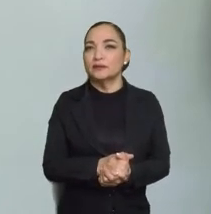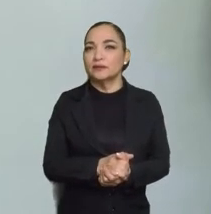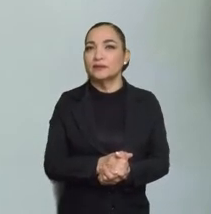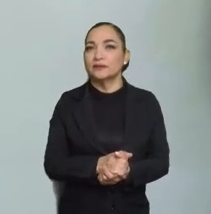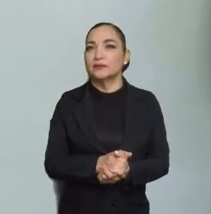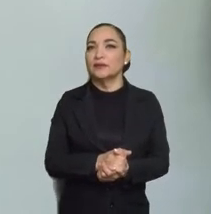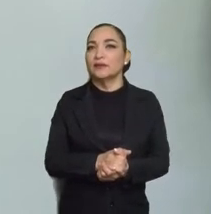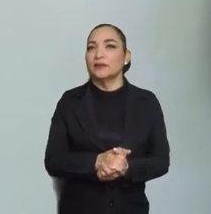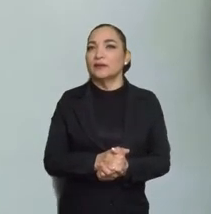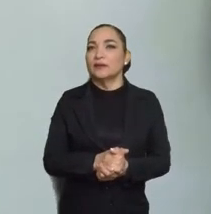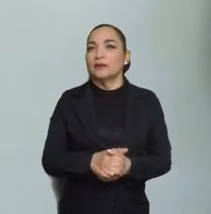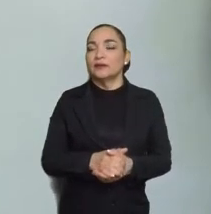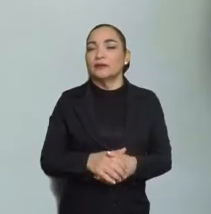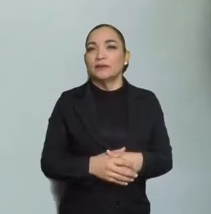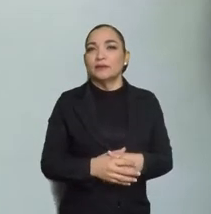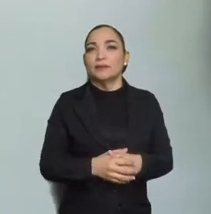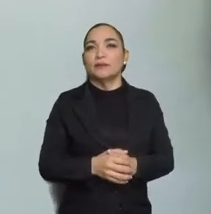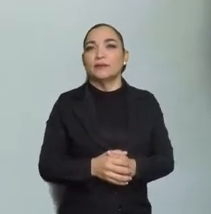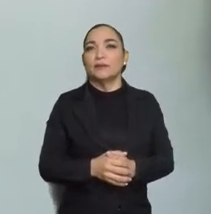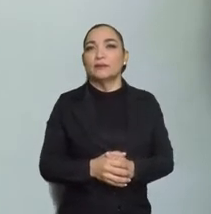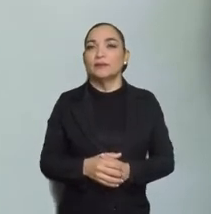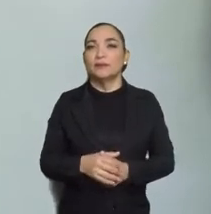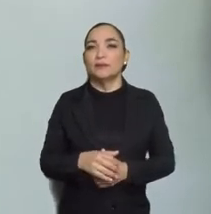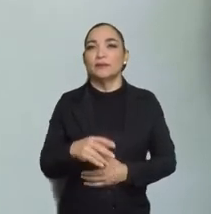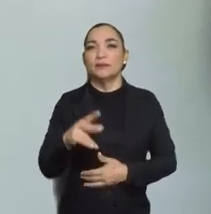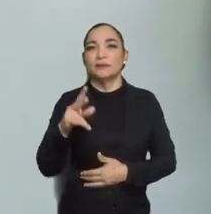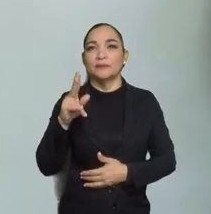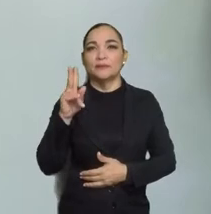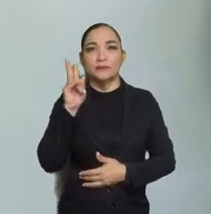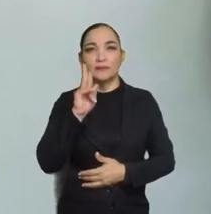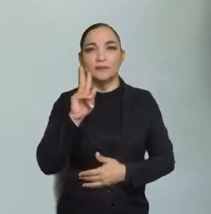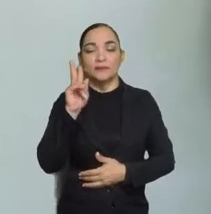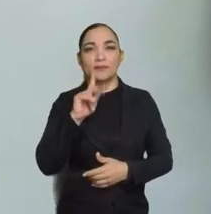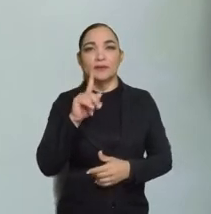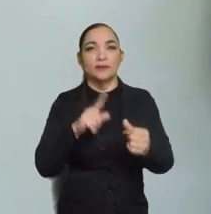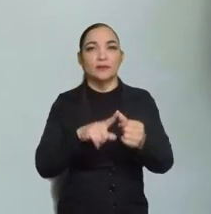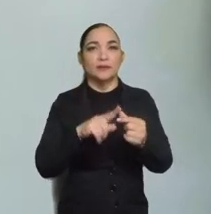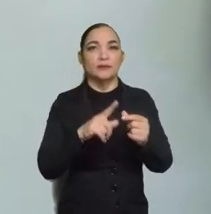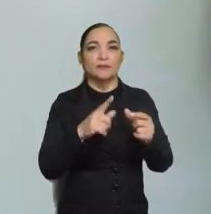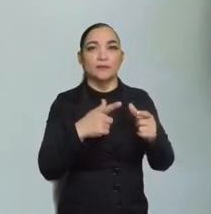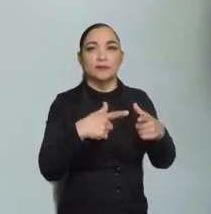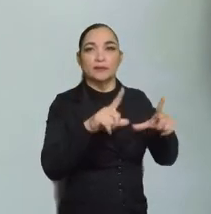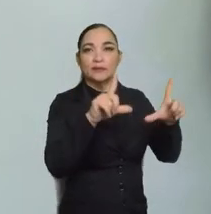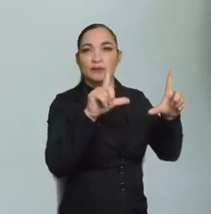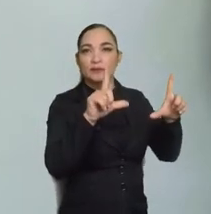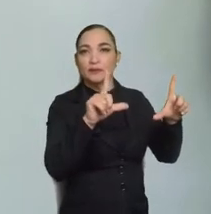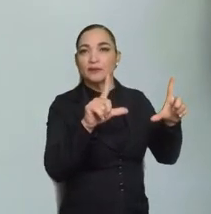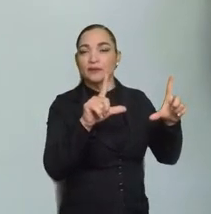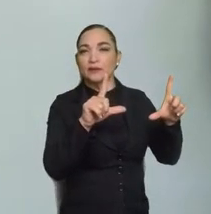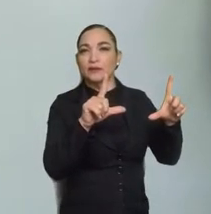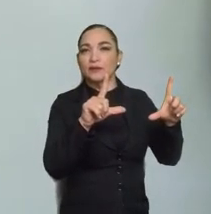Vamos a buscar a ver quién nos puede hacer este. De por sí tienen pleito con los productores.